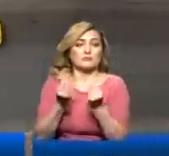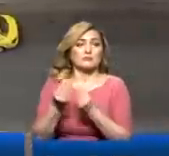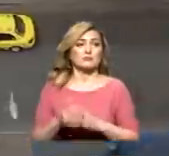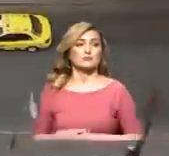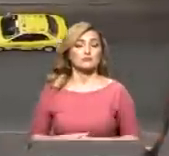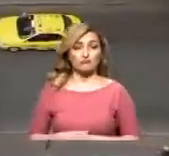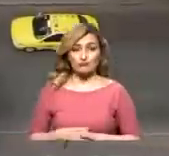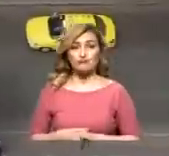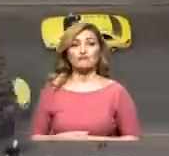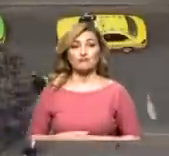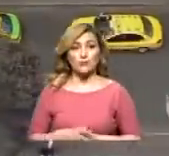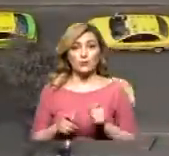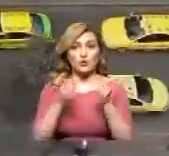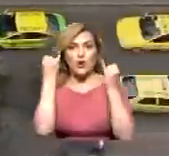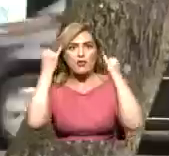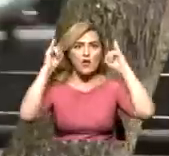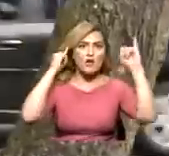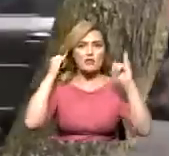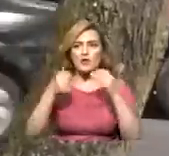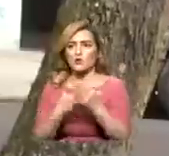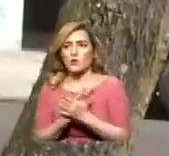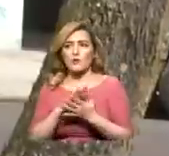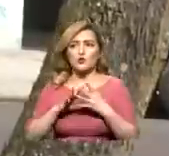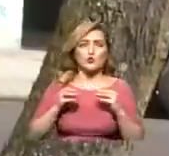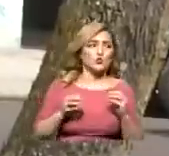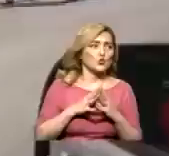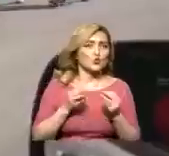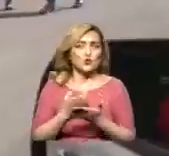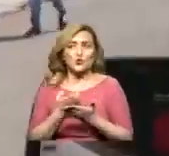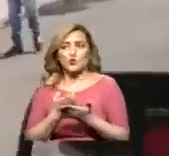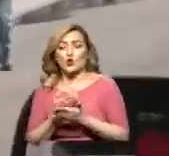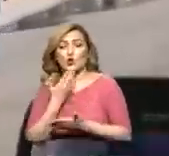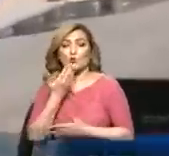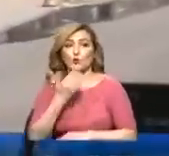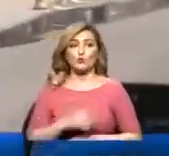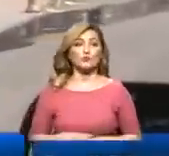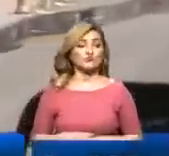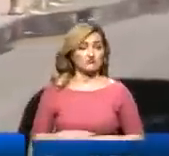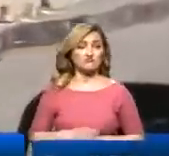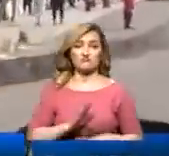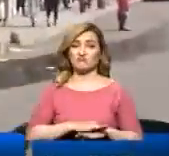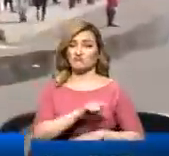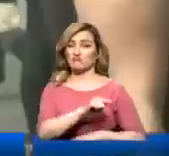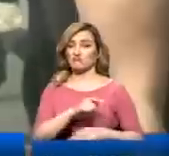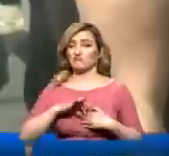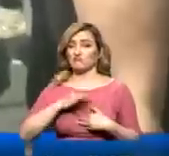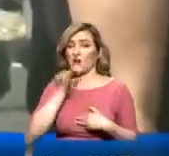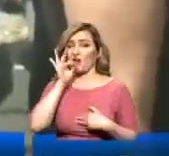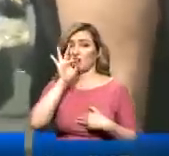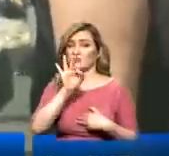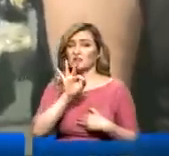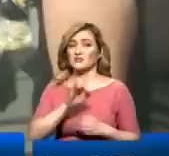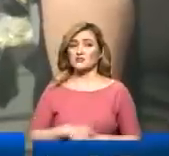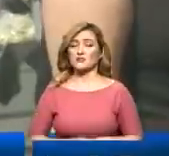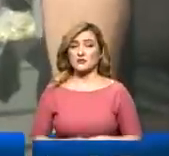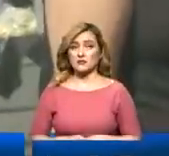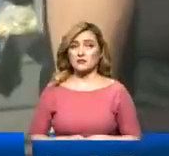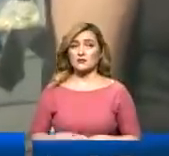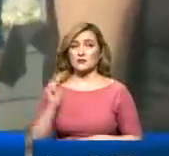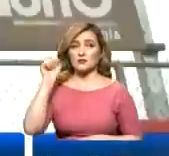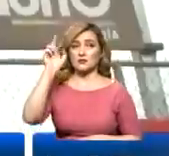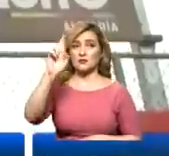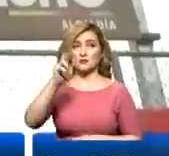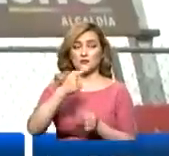la inventiva de los ciudadanos para hacerle frente a la crisis económica que ha generado el coronavirus. Y en otros casos, como en el